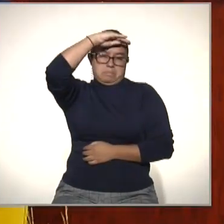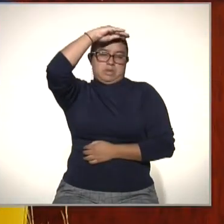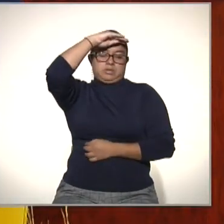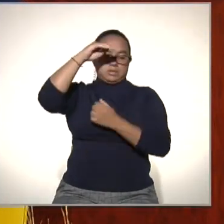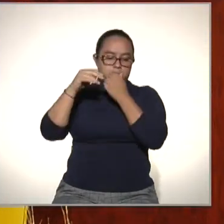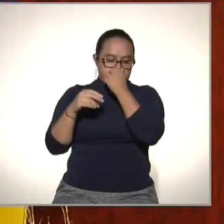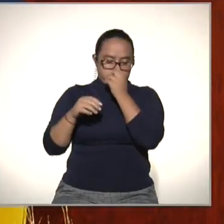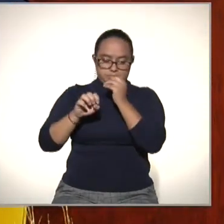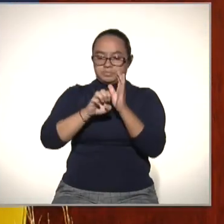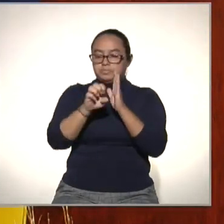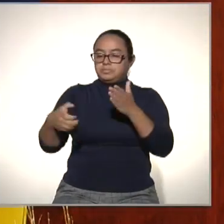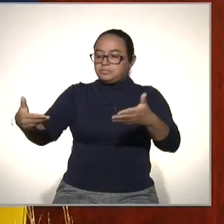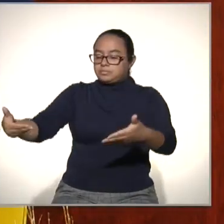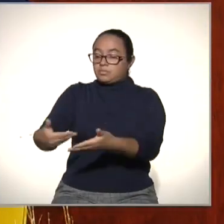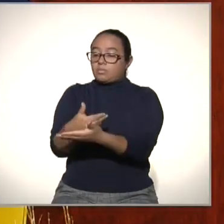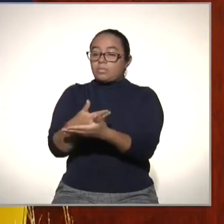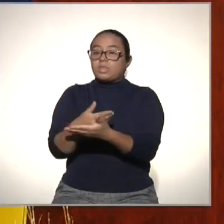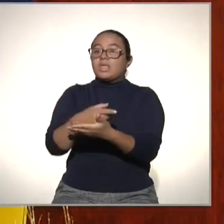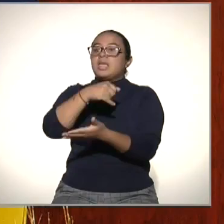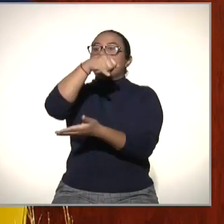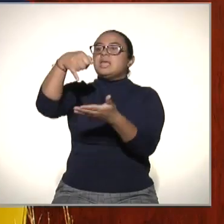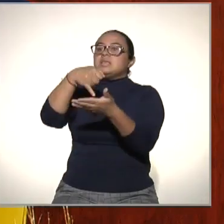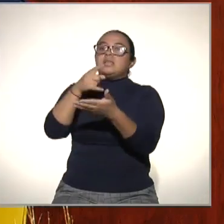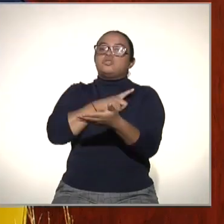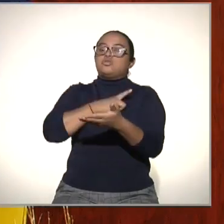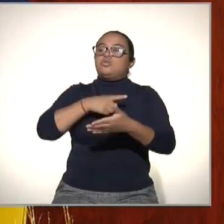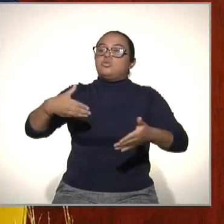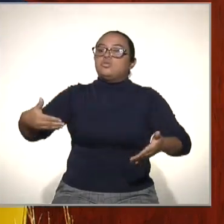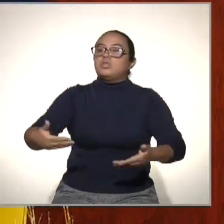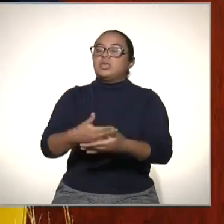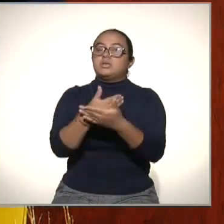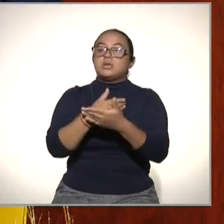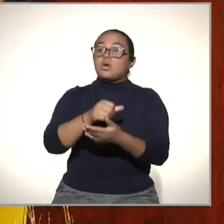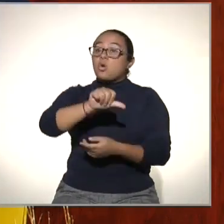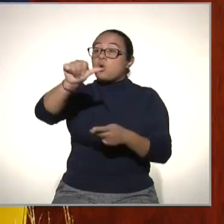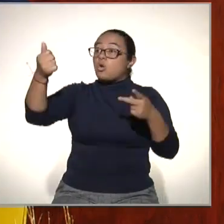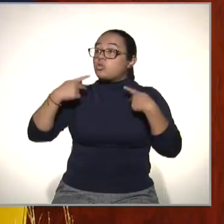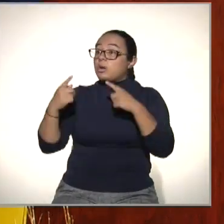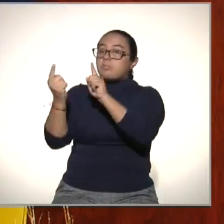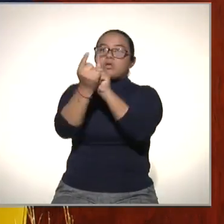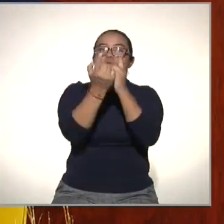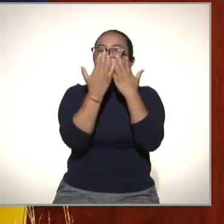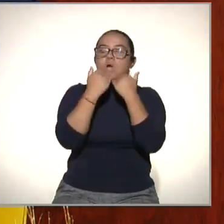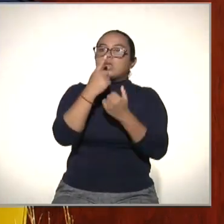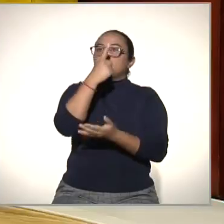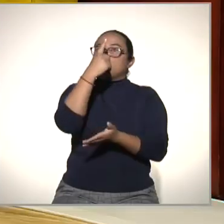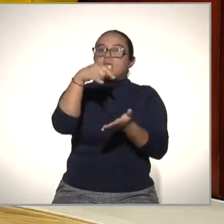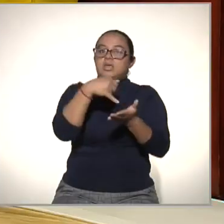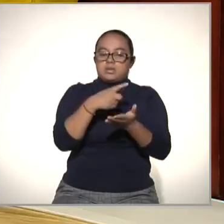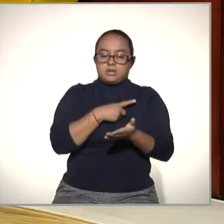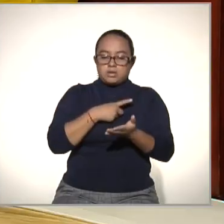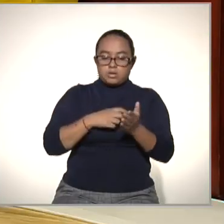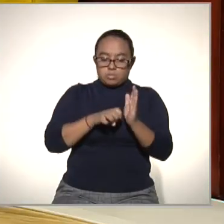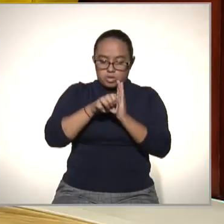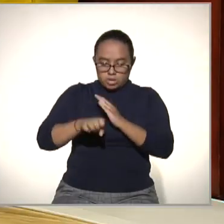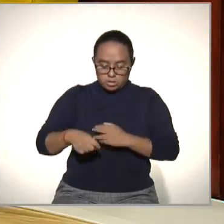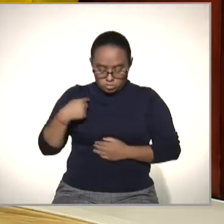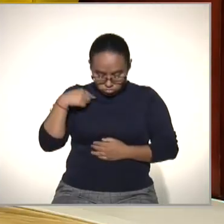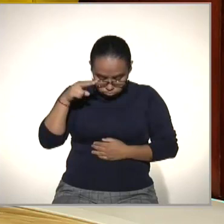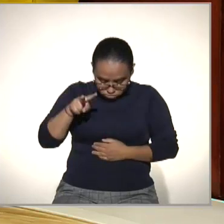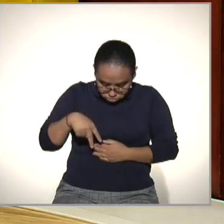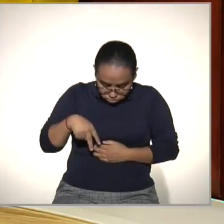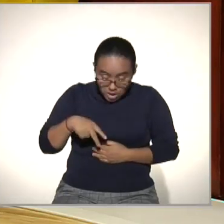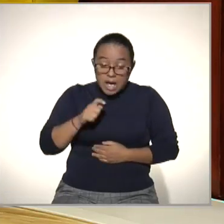que cada persona nace sola en una isla y no tenemos contactos con otra gente. No es que voy a mirar mi genitalidad y voy a